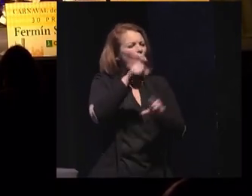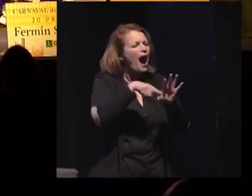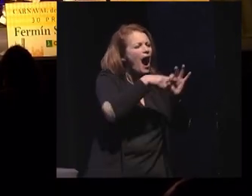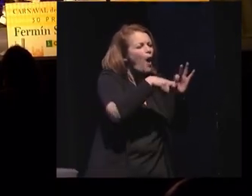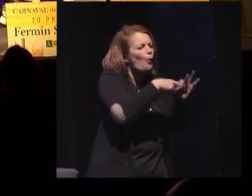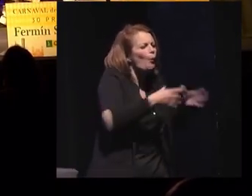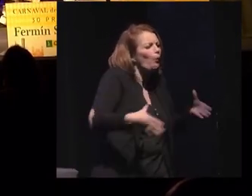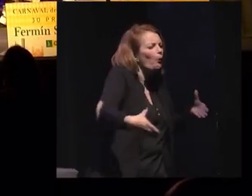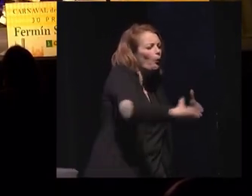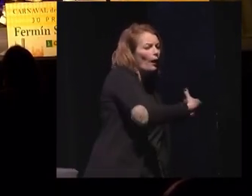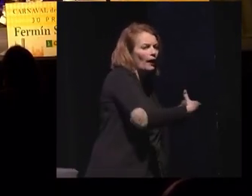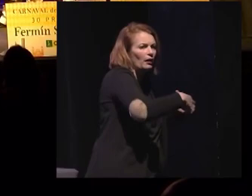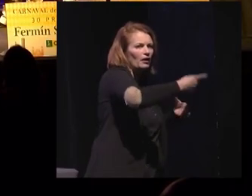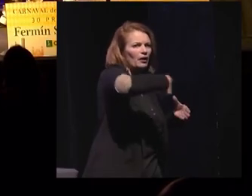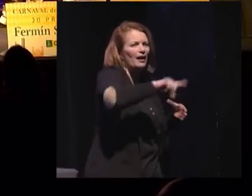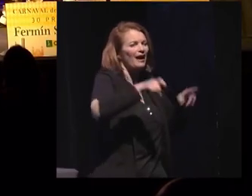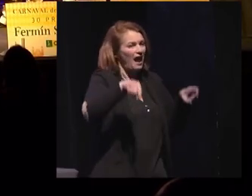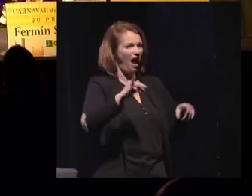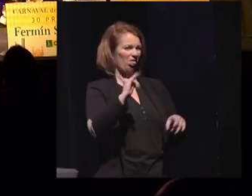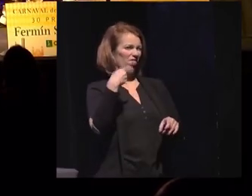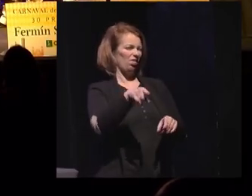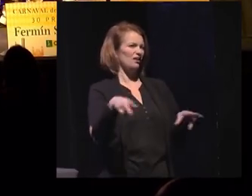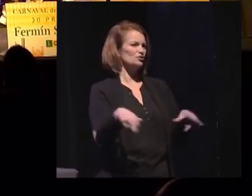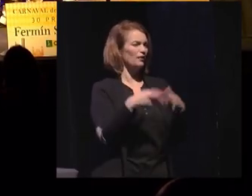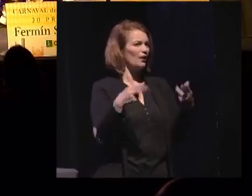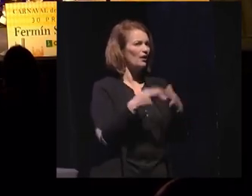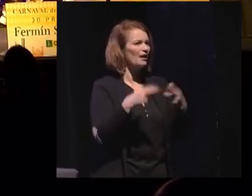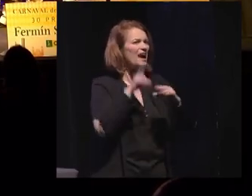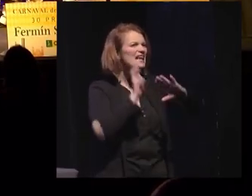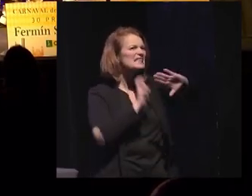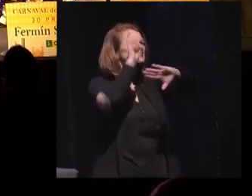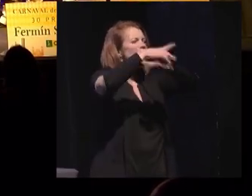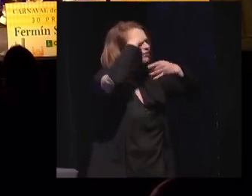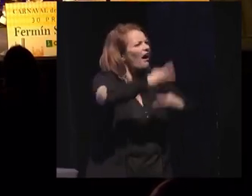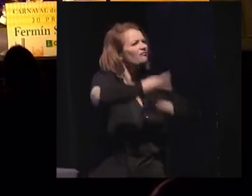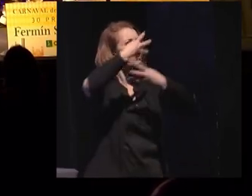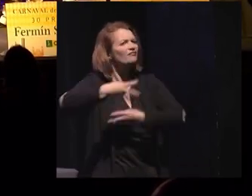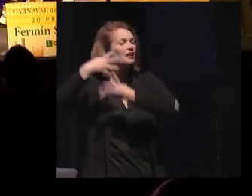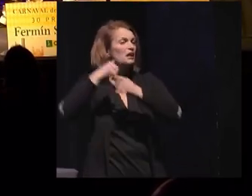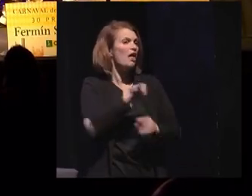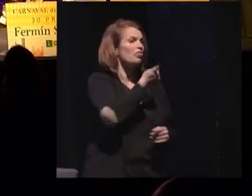Salta la valla, la deseo.